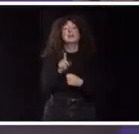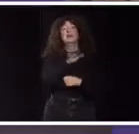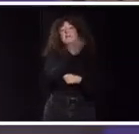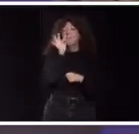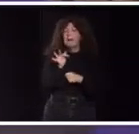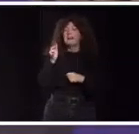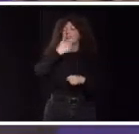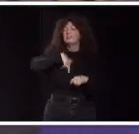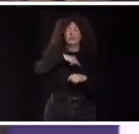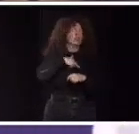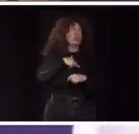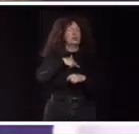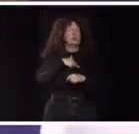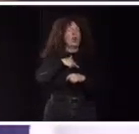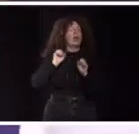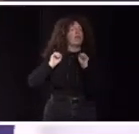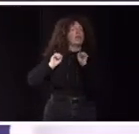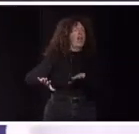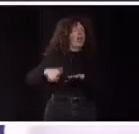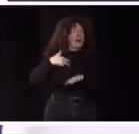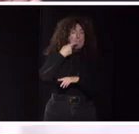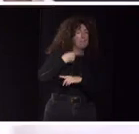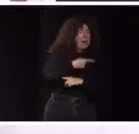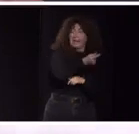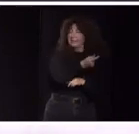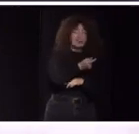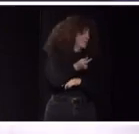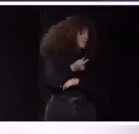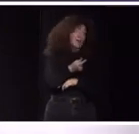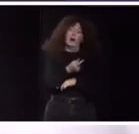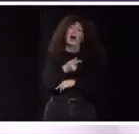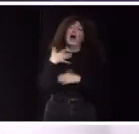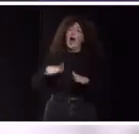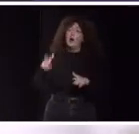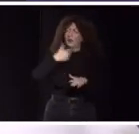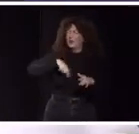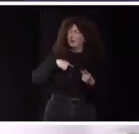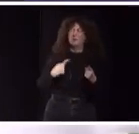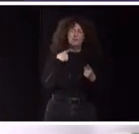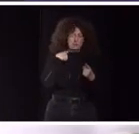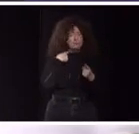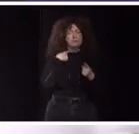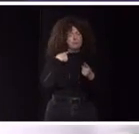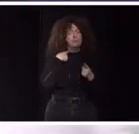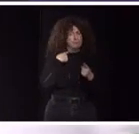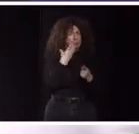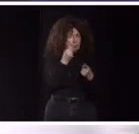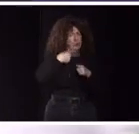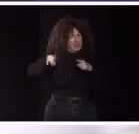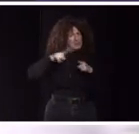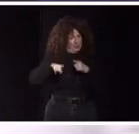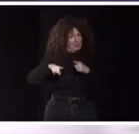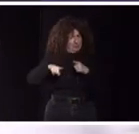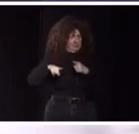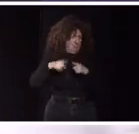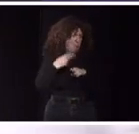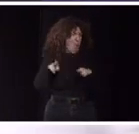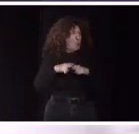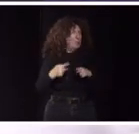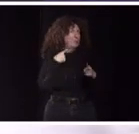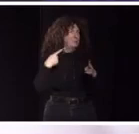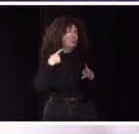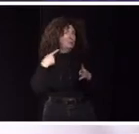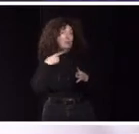No vamos a marcharnos a pesar del enorme precio político que nos quieren hacer pagar por hacer